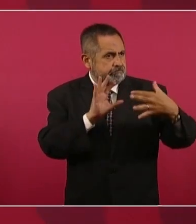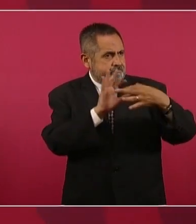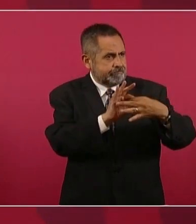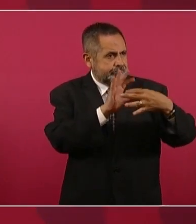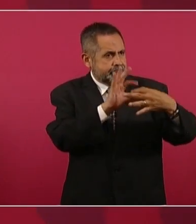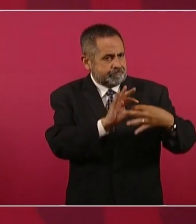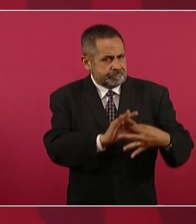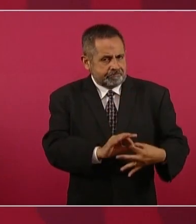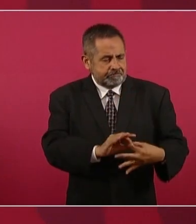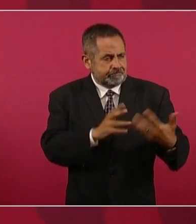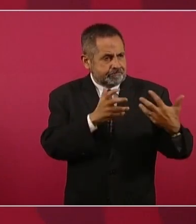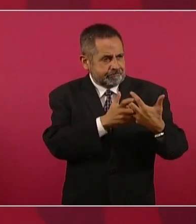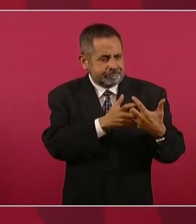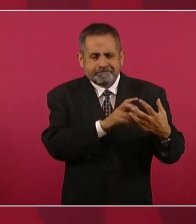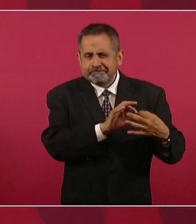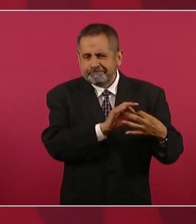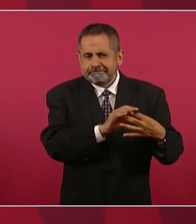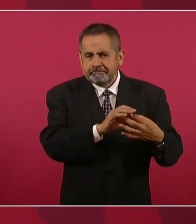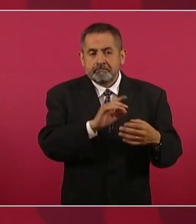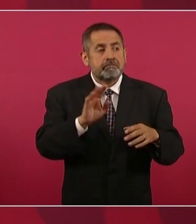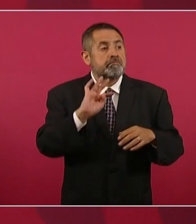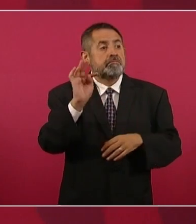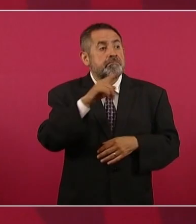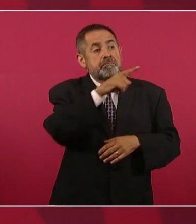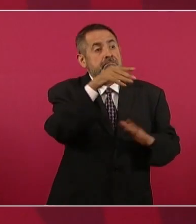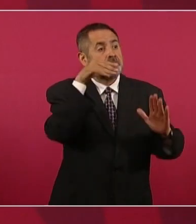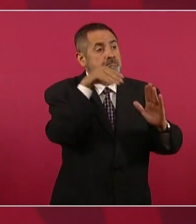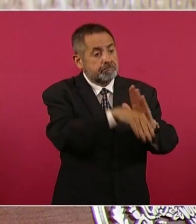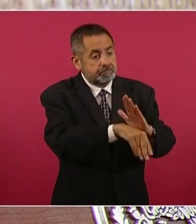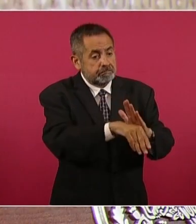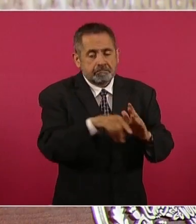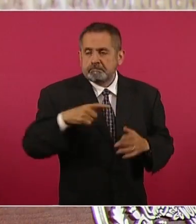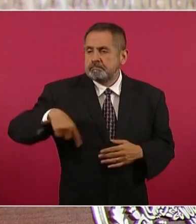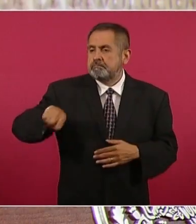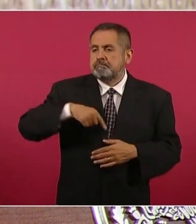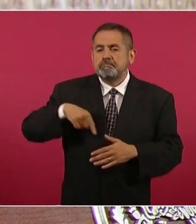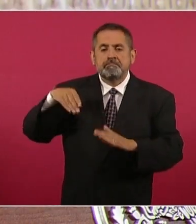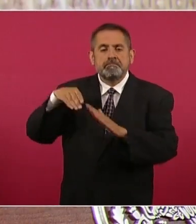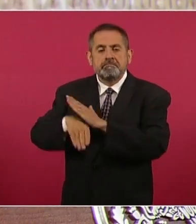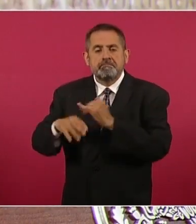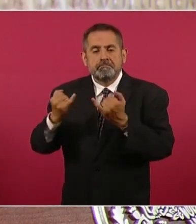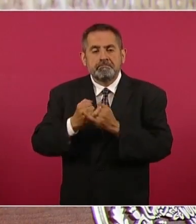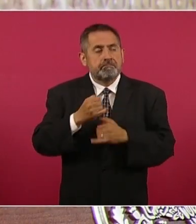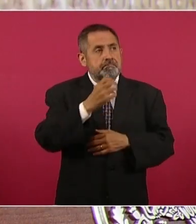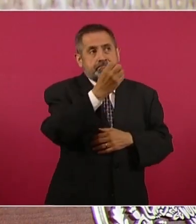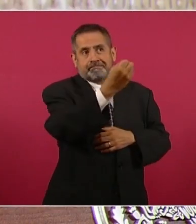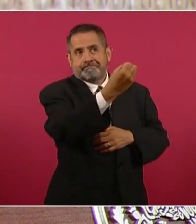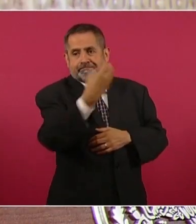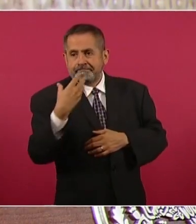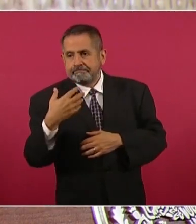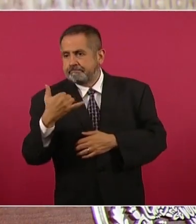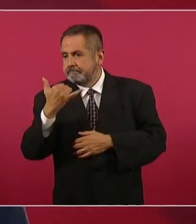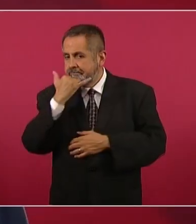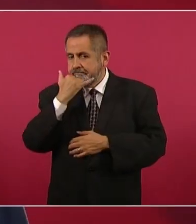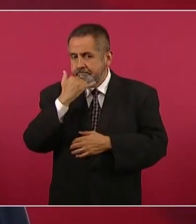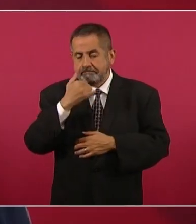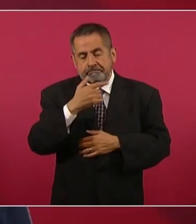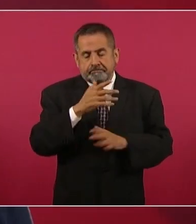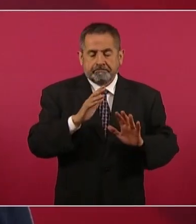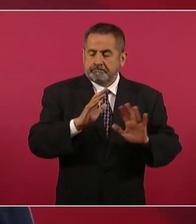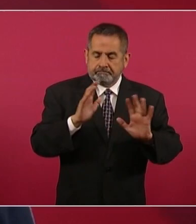remesas, nos afectaría un agravamiento en la crisis de Estados